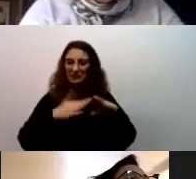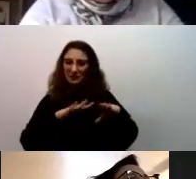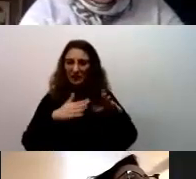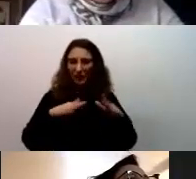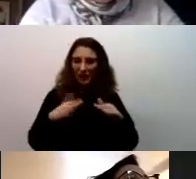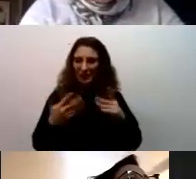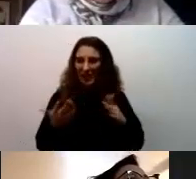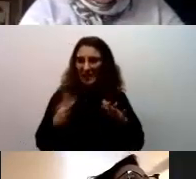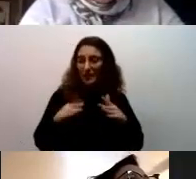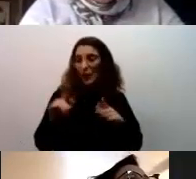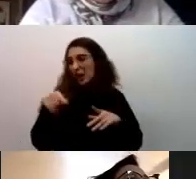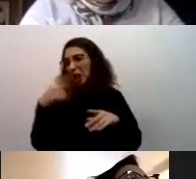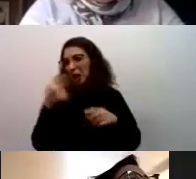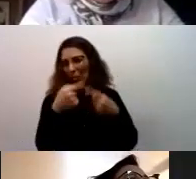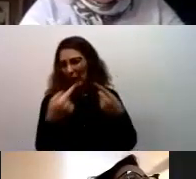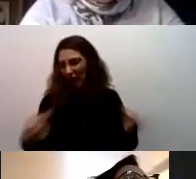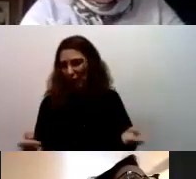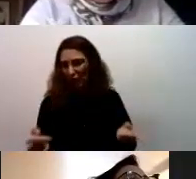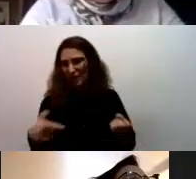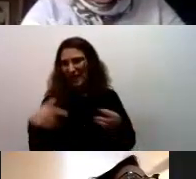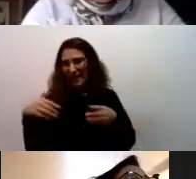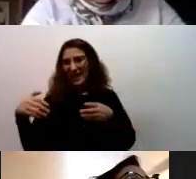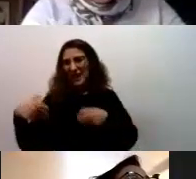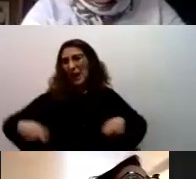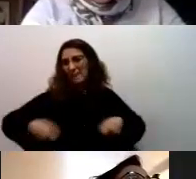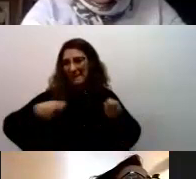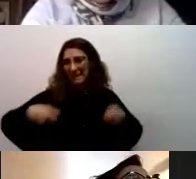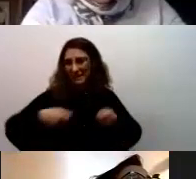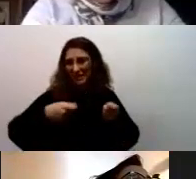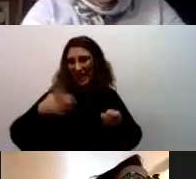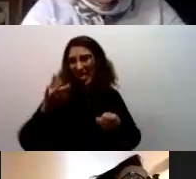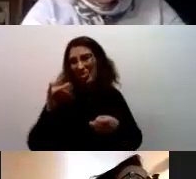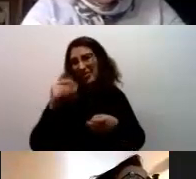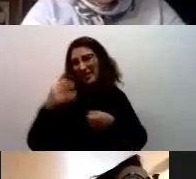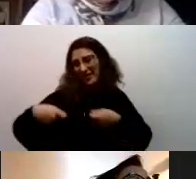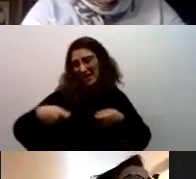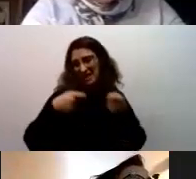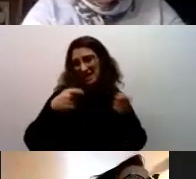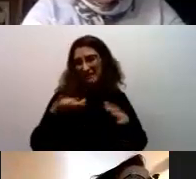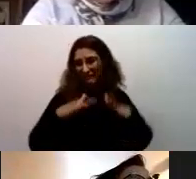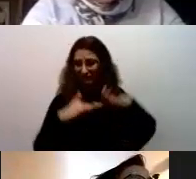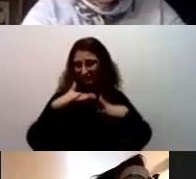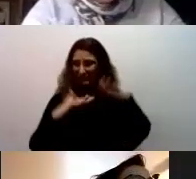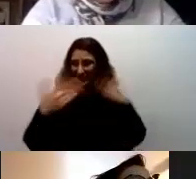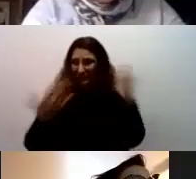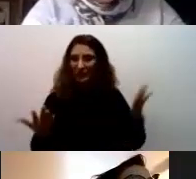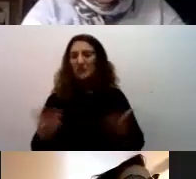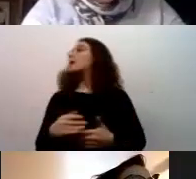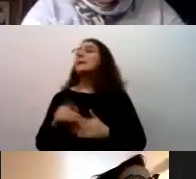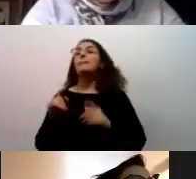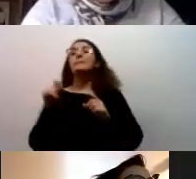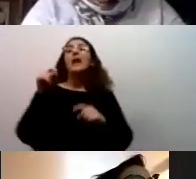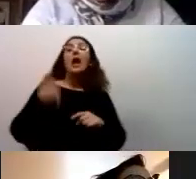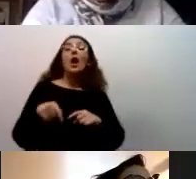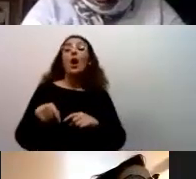otros obstáculos que dificultan el tránsito para una persona con silla de ruedas. De esta suerte, el actual estado de